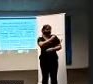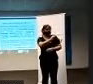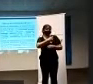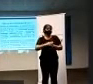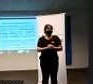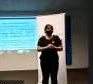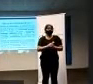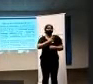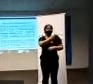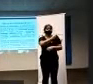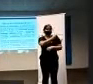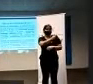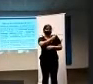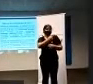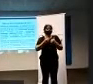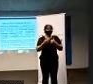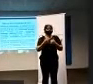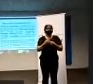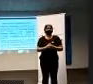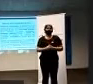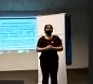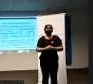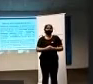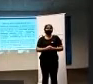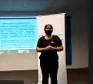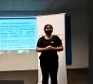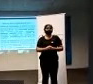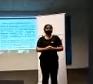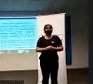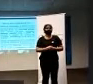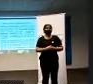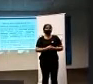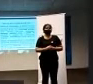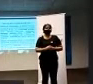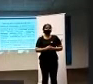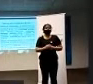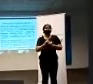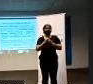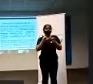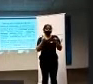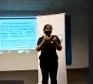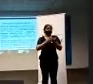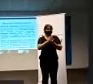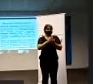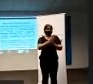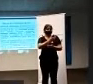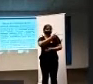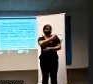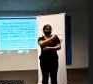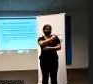una vacuna de vector viral con virus no replicativo, las personas inmunocomprometidas podrían recibir la vacuna.